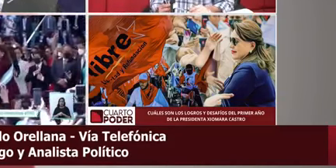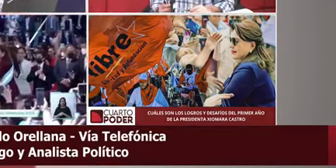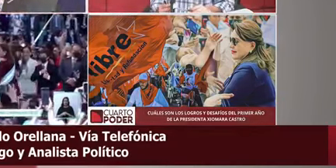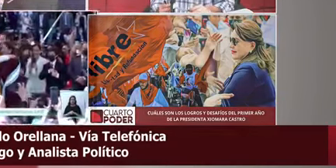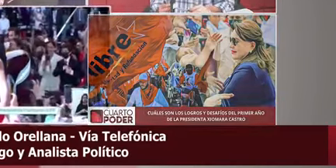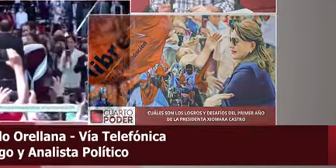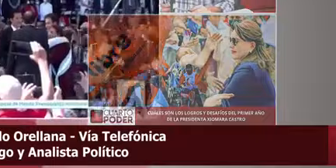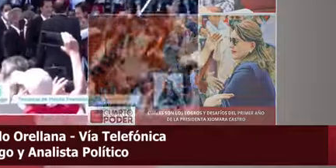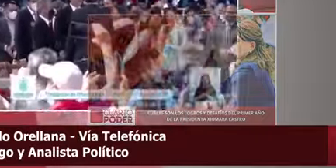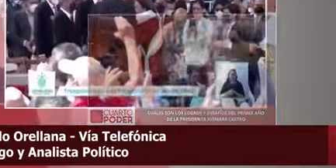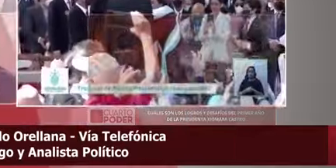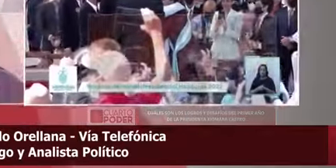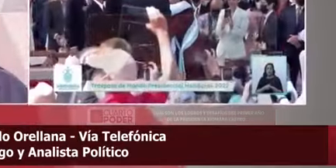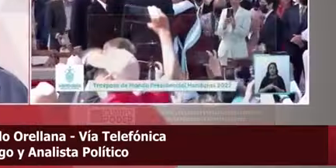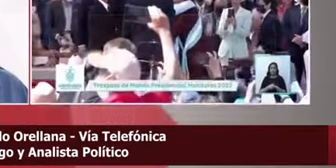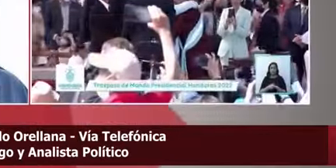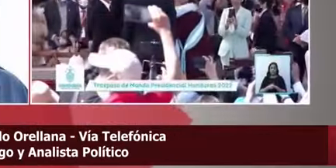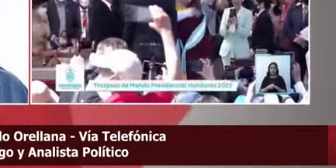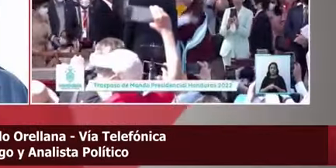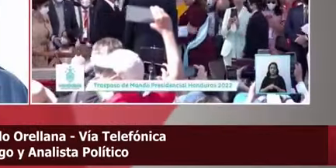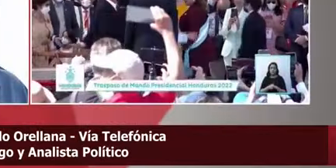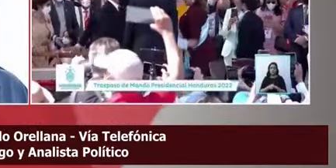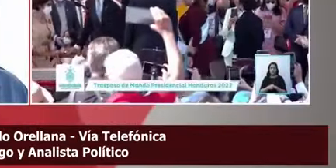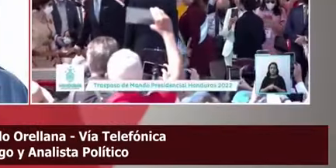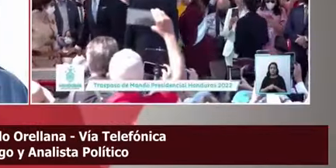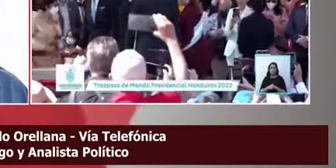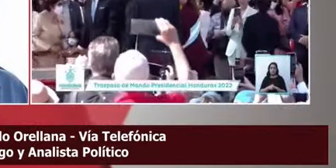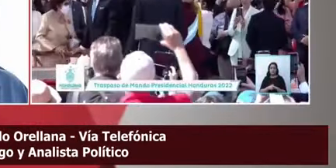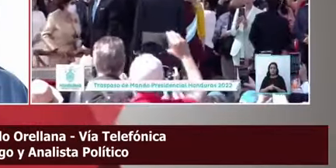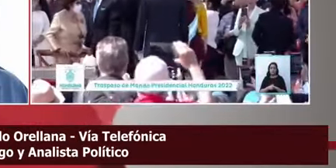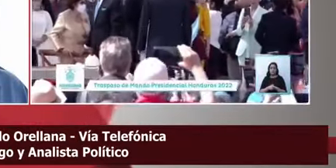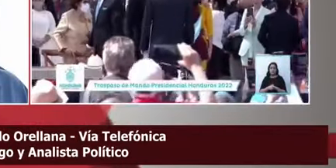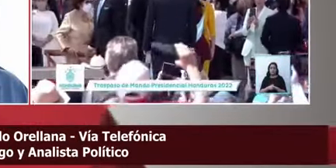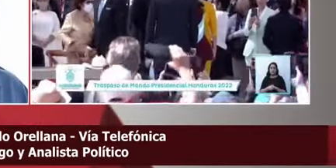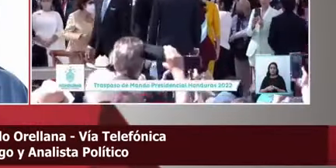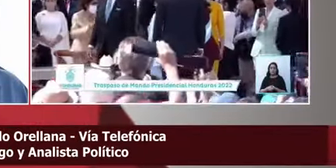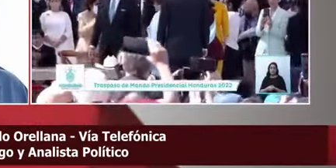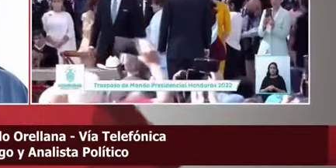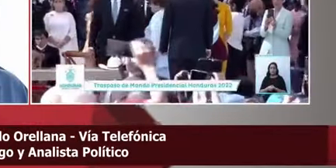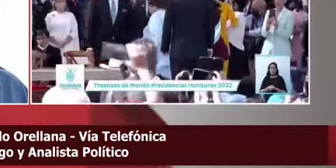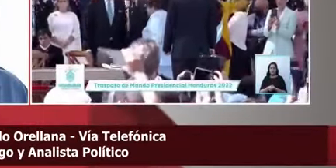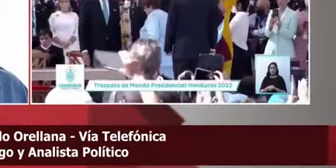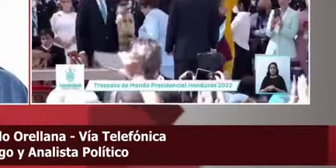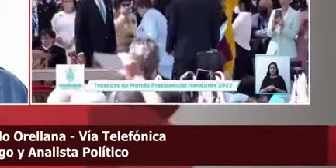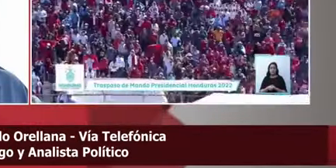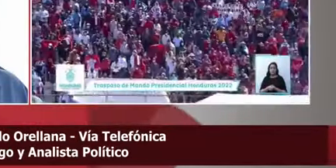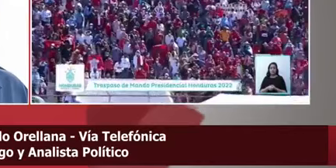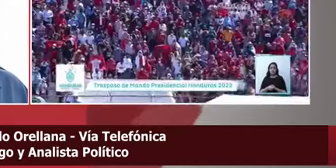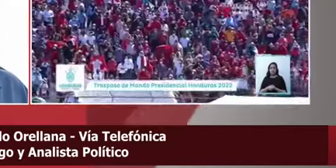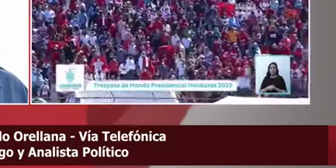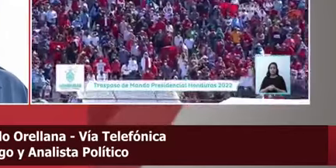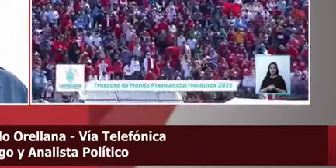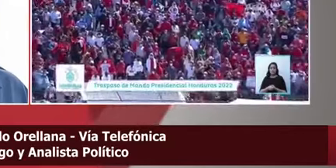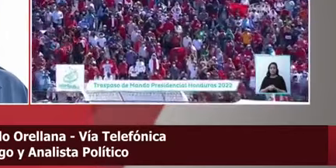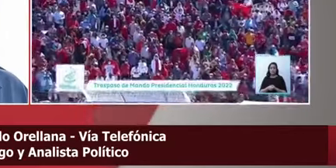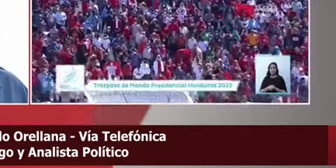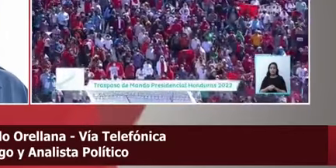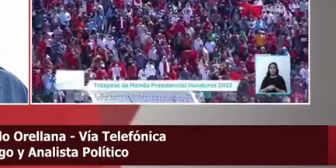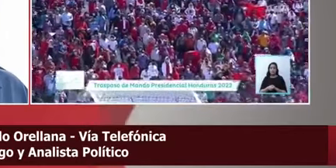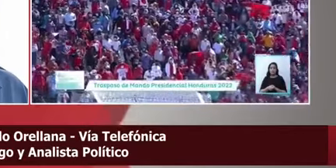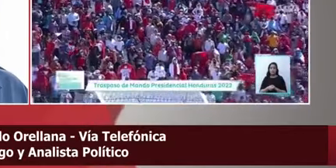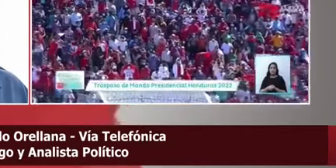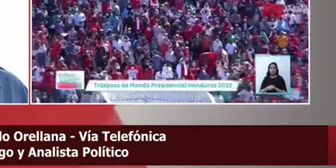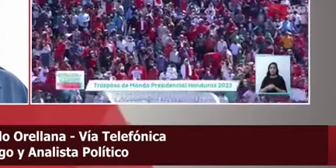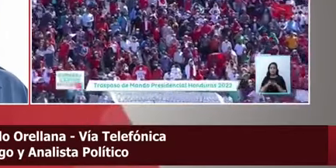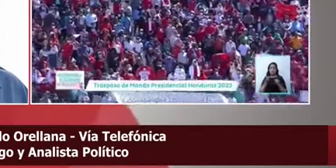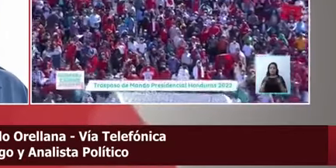¿verdad?, la autocrítica dentro de la propia organización que ha asumido el poder, la organización